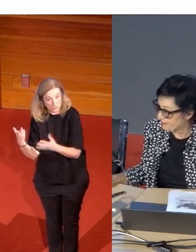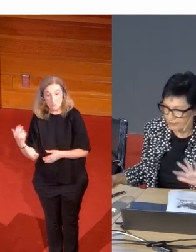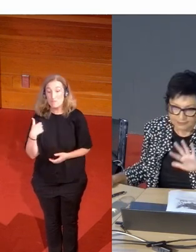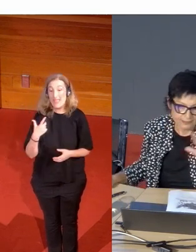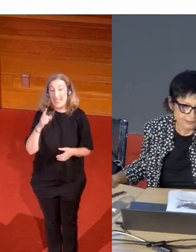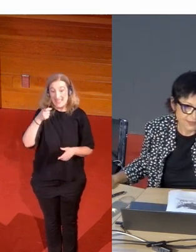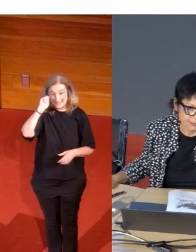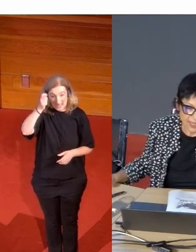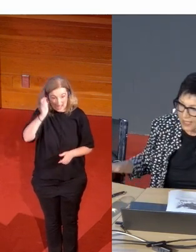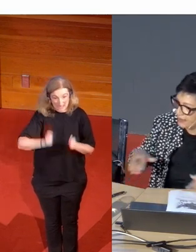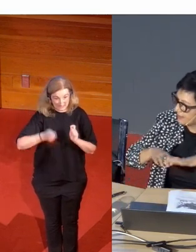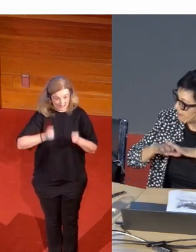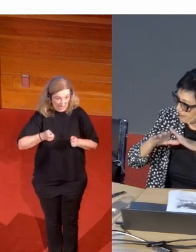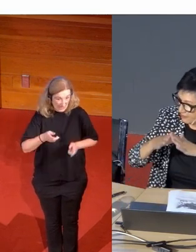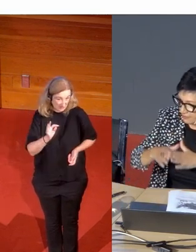Texas